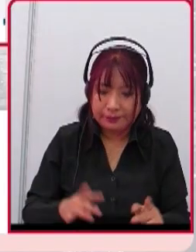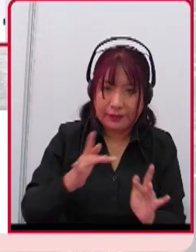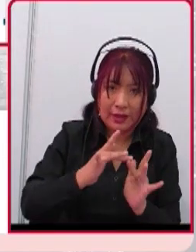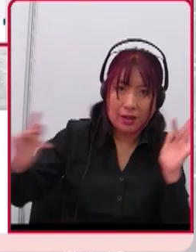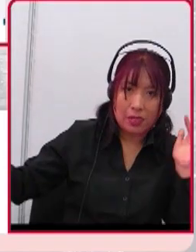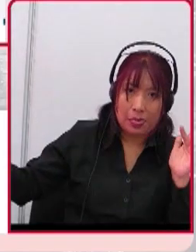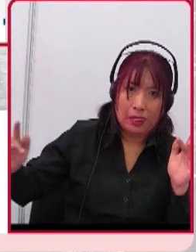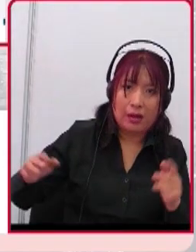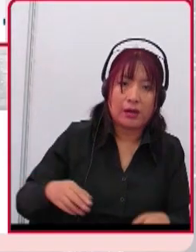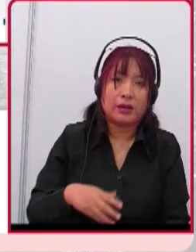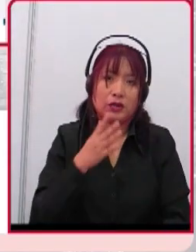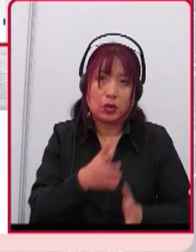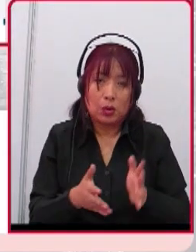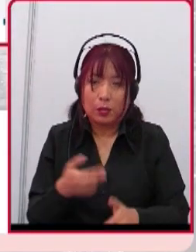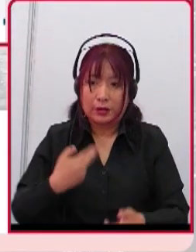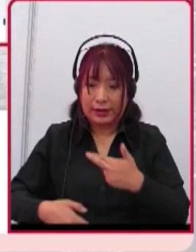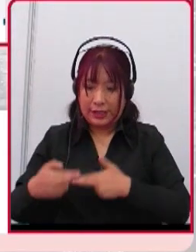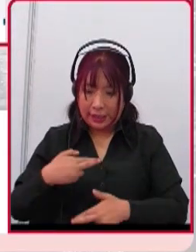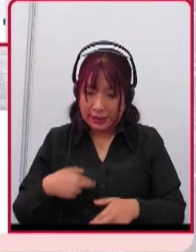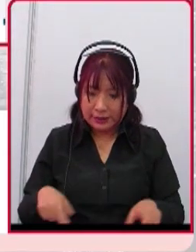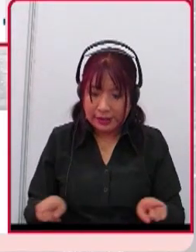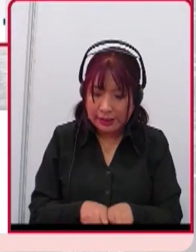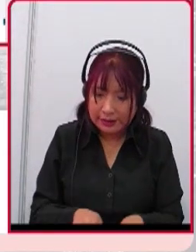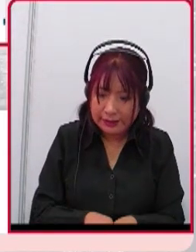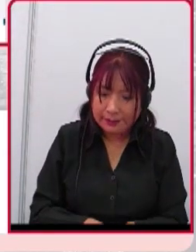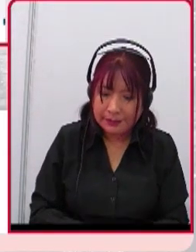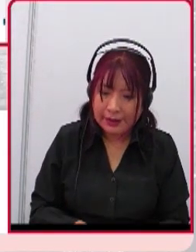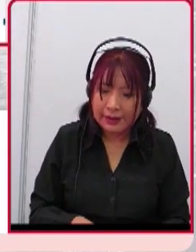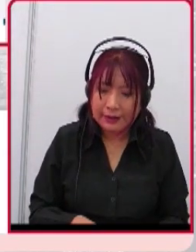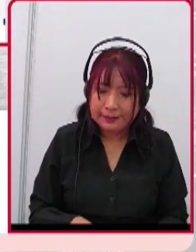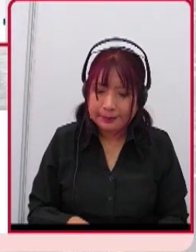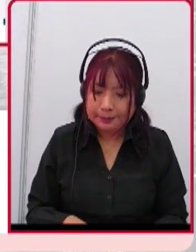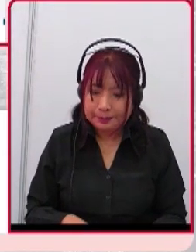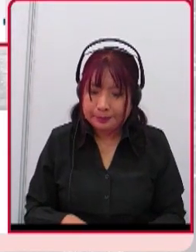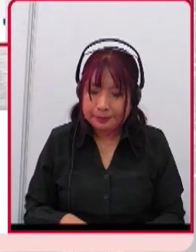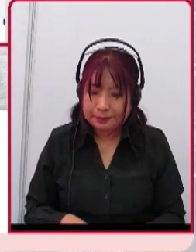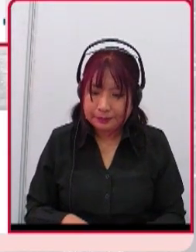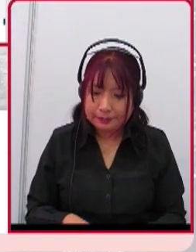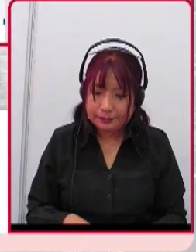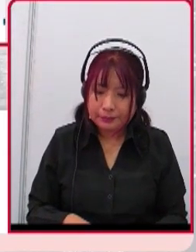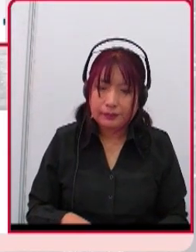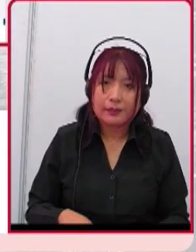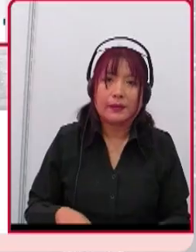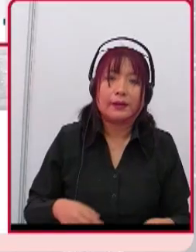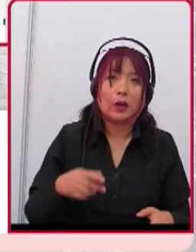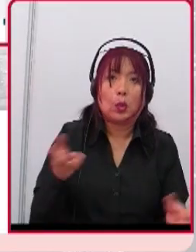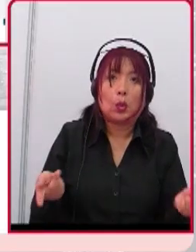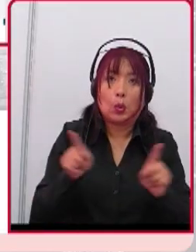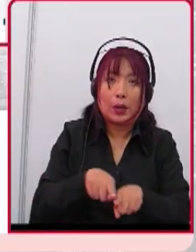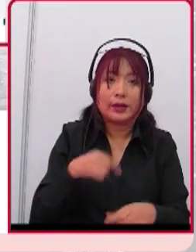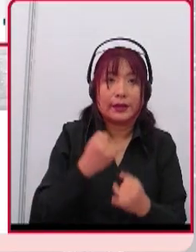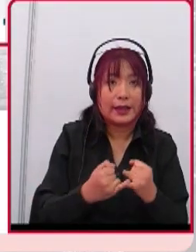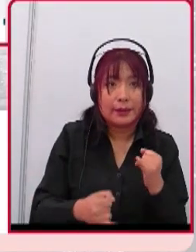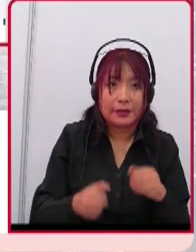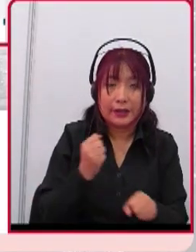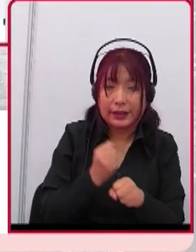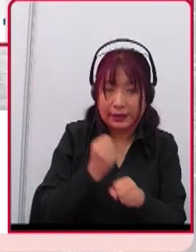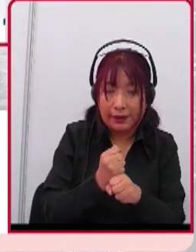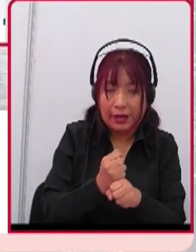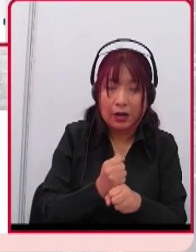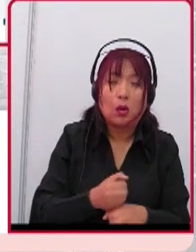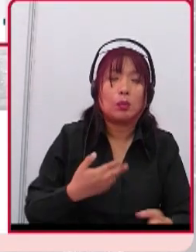podido corroborar que según el retorno autónomo, nosotros vemos que cuando el robot termina su proceso, vuelve a su punto de